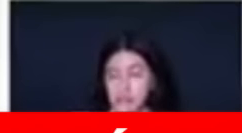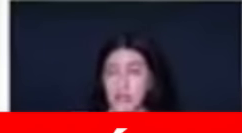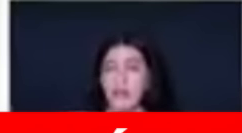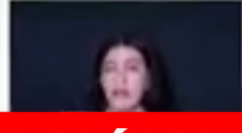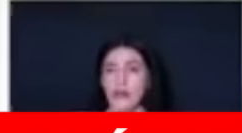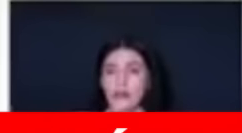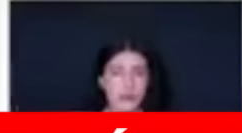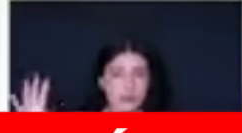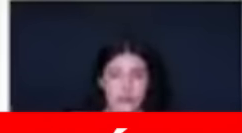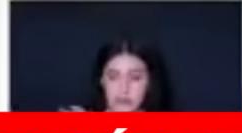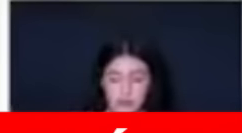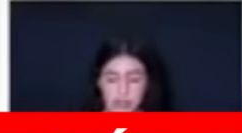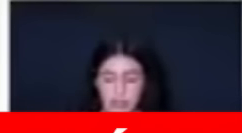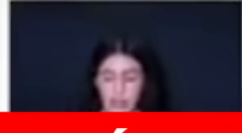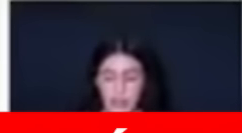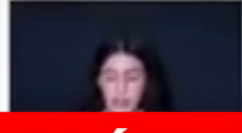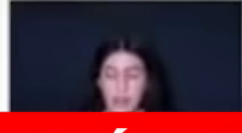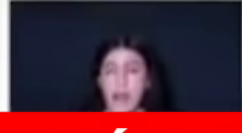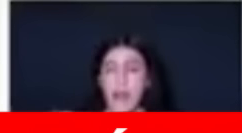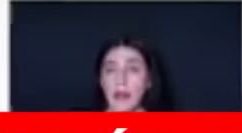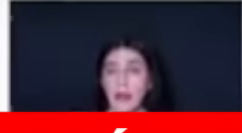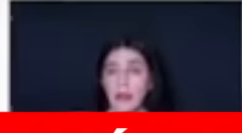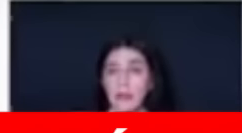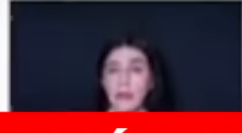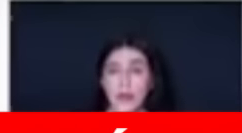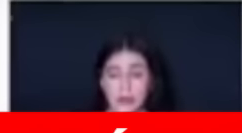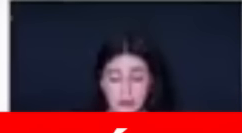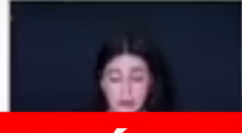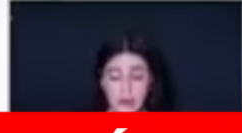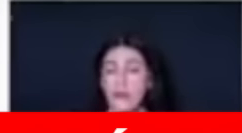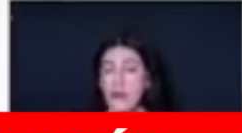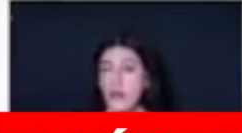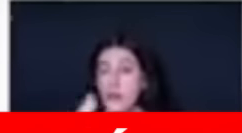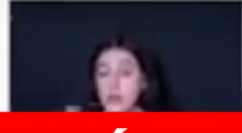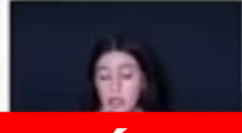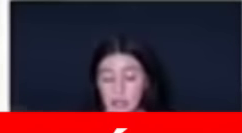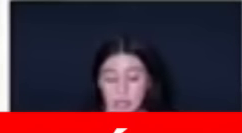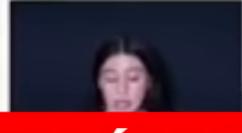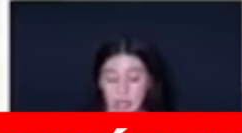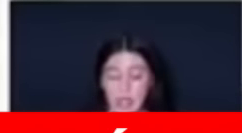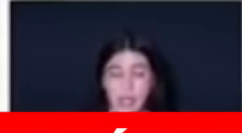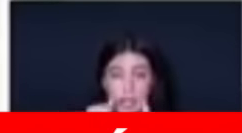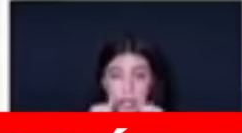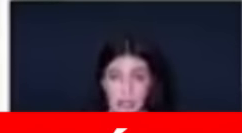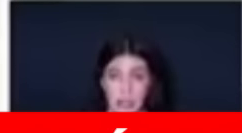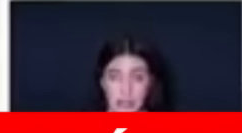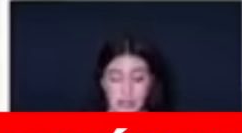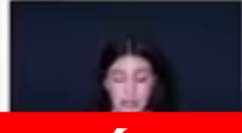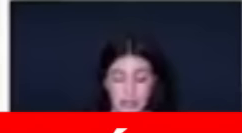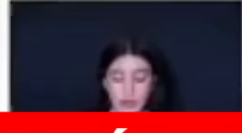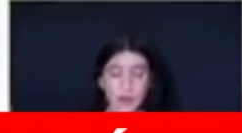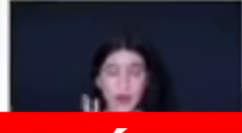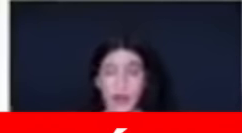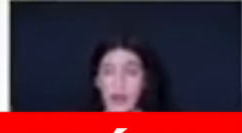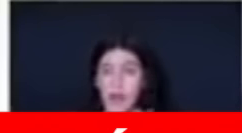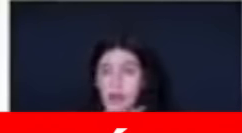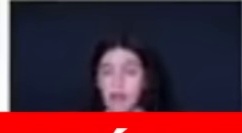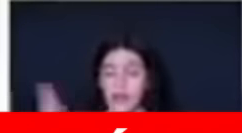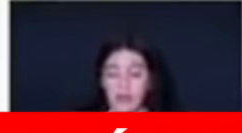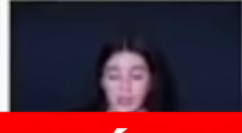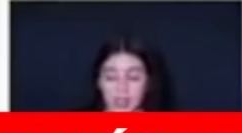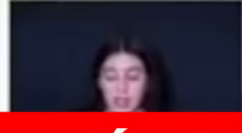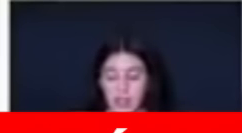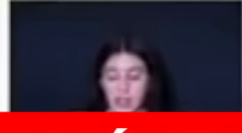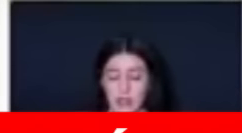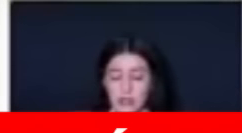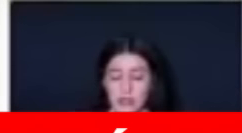infraestructura. Medichihuahua, en el caso de Chihuahua, que lleva atención médica a quienes el régimen